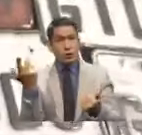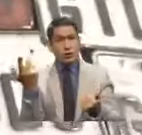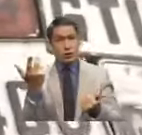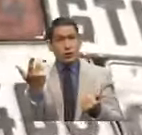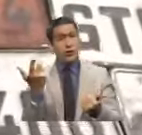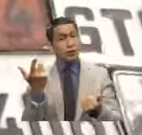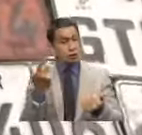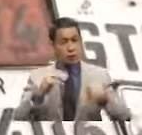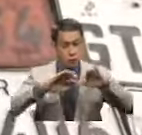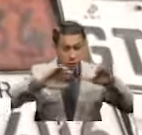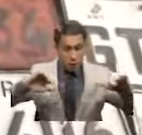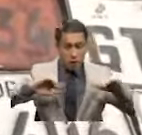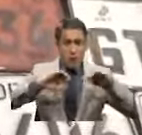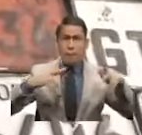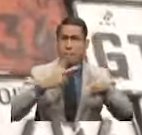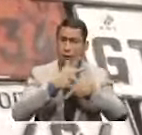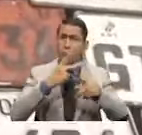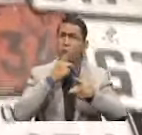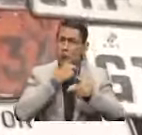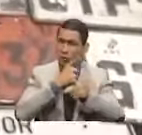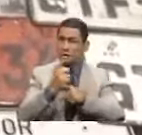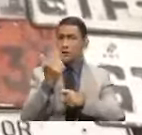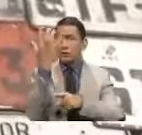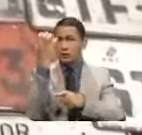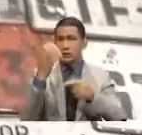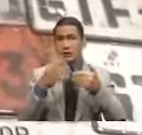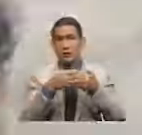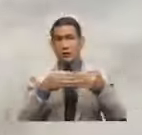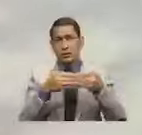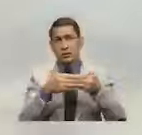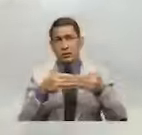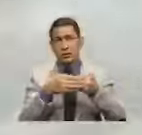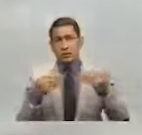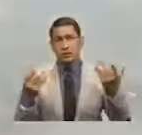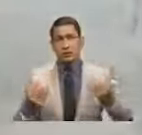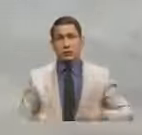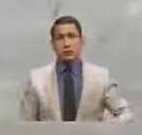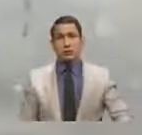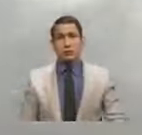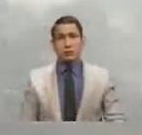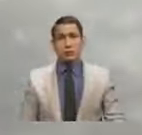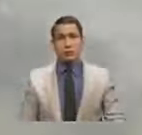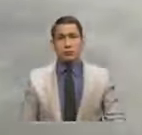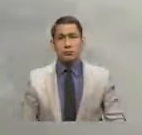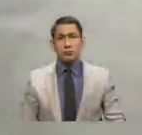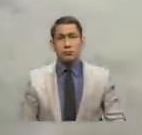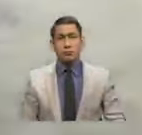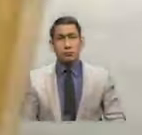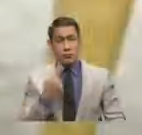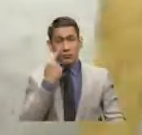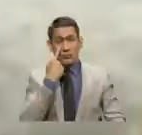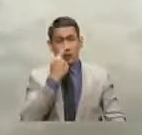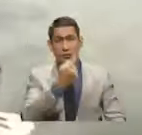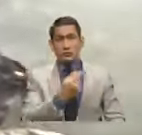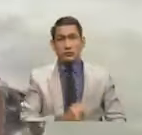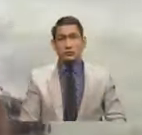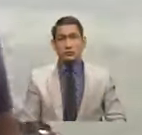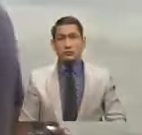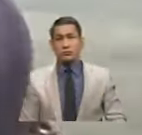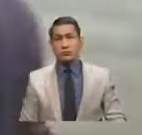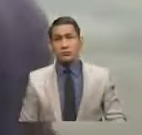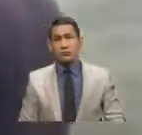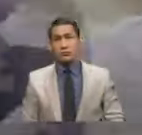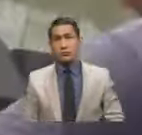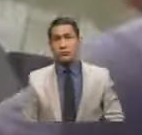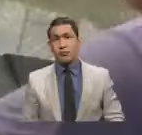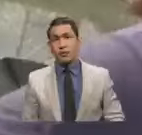pues, José Delgado. Hemos rescatado hasta las trompas de adelante de los autos que se le salen. Ahí está, pues, José Delgado, usted mismo la está viendo, pues. Si vienen a